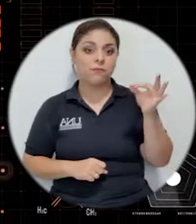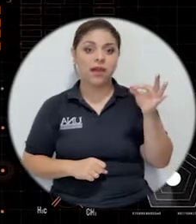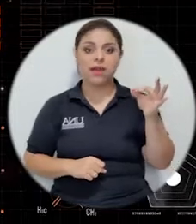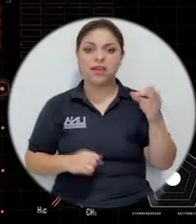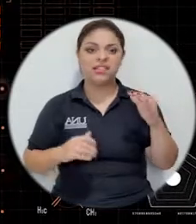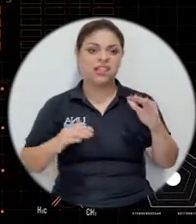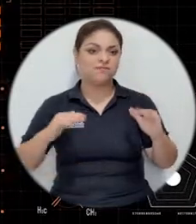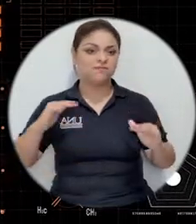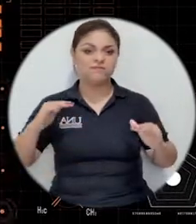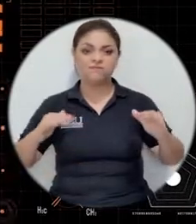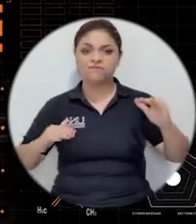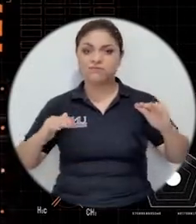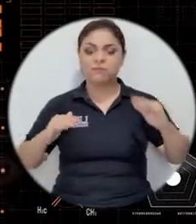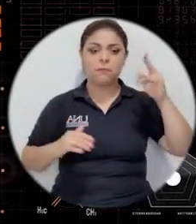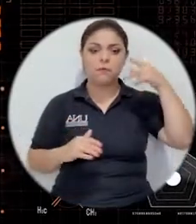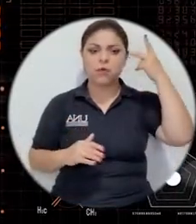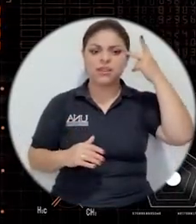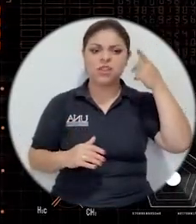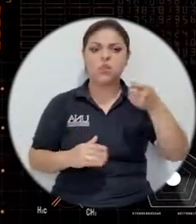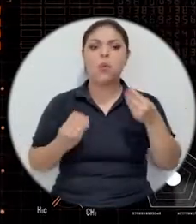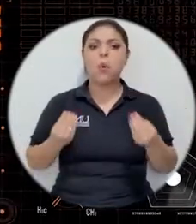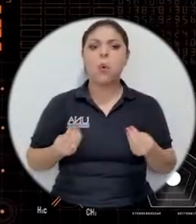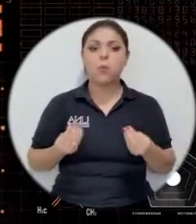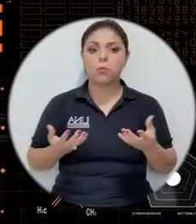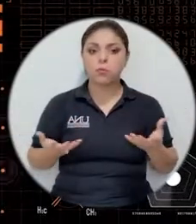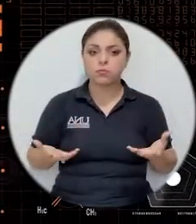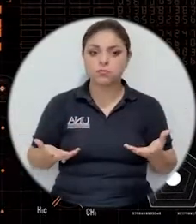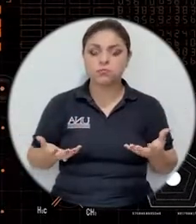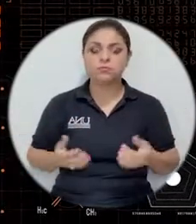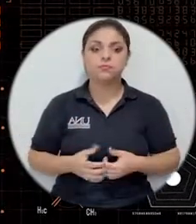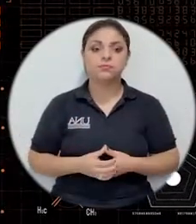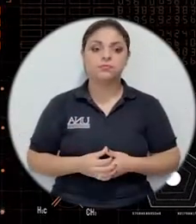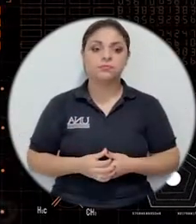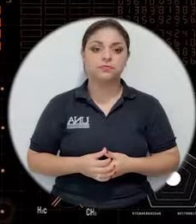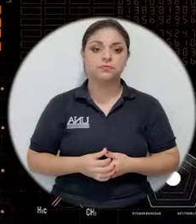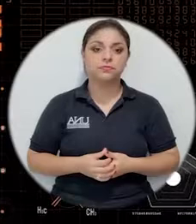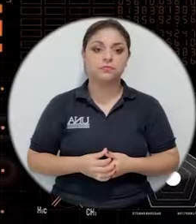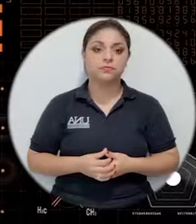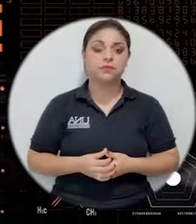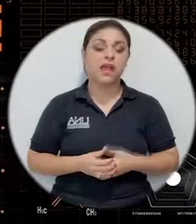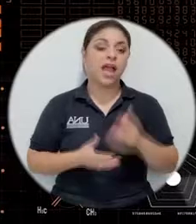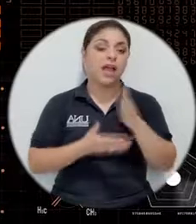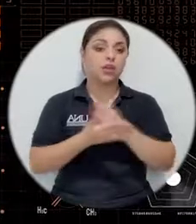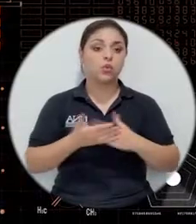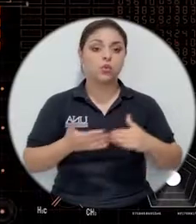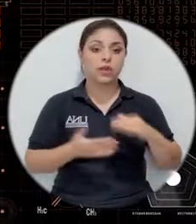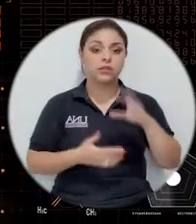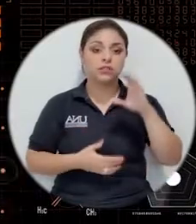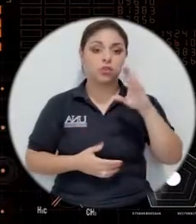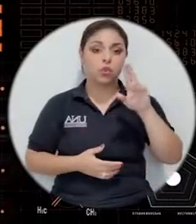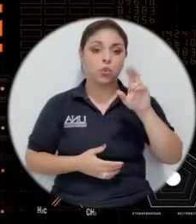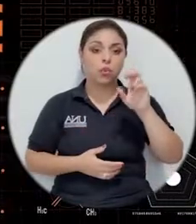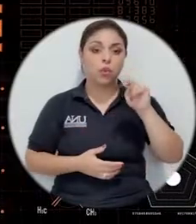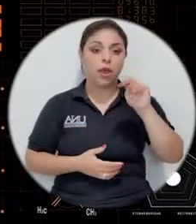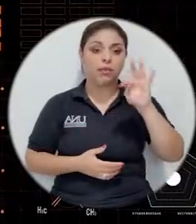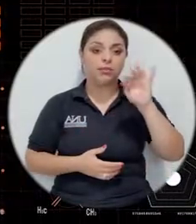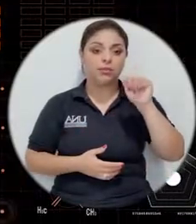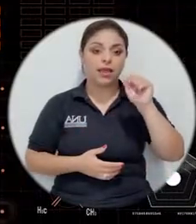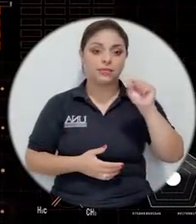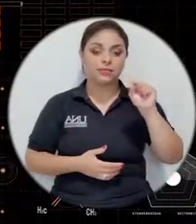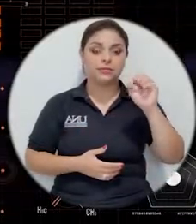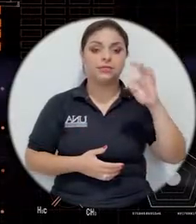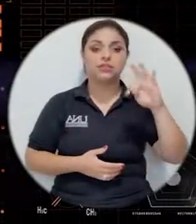mecanismos de desestabilización política, como mediante cuentas troll, mediante